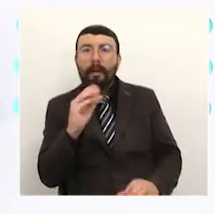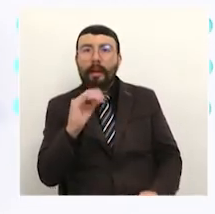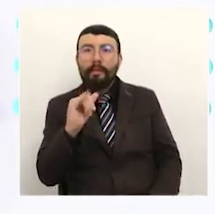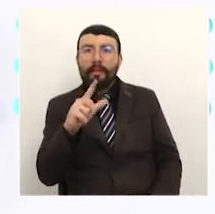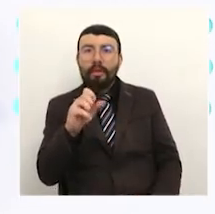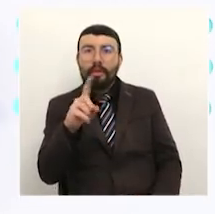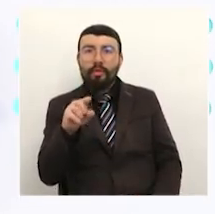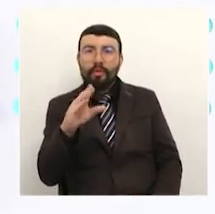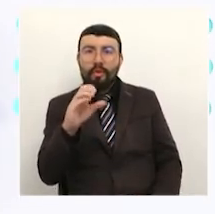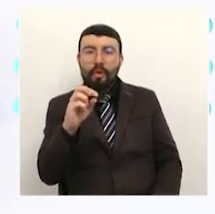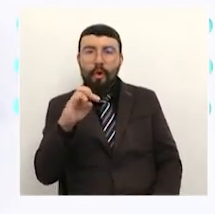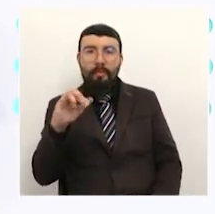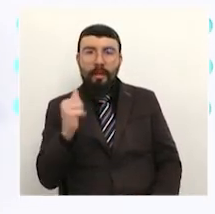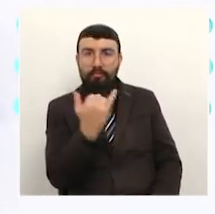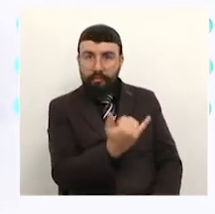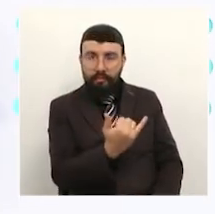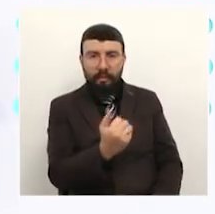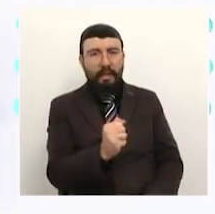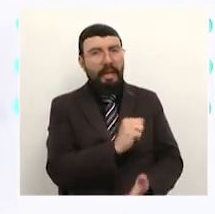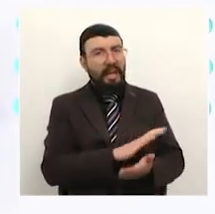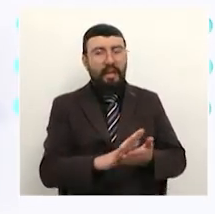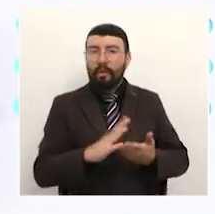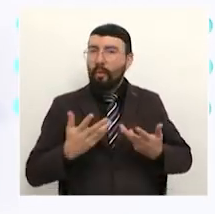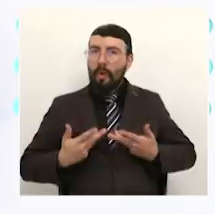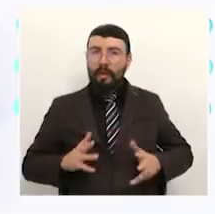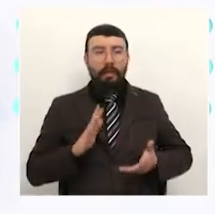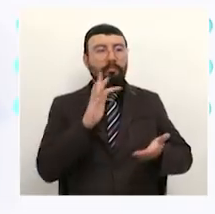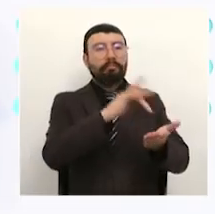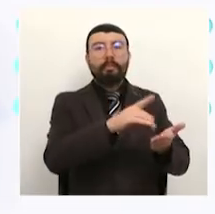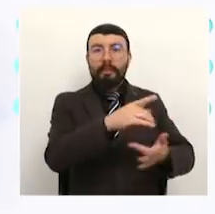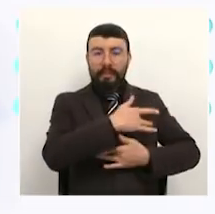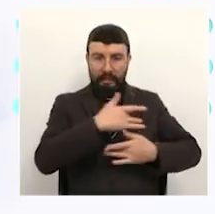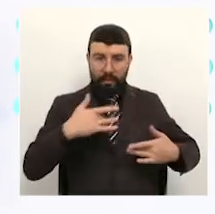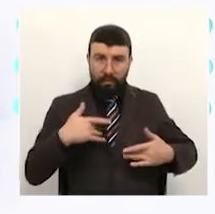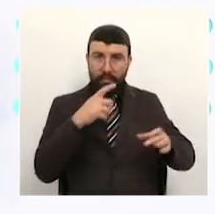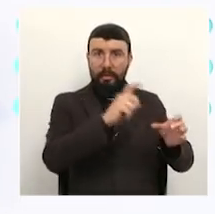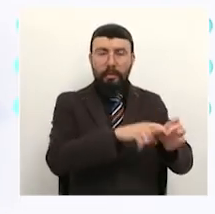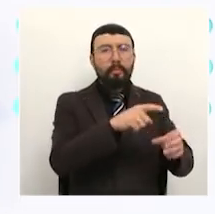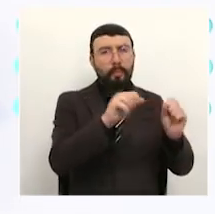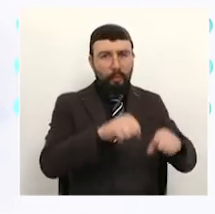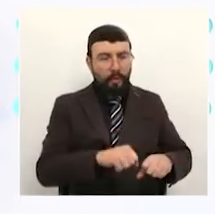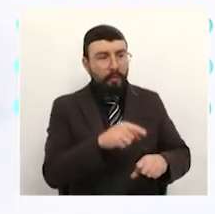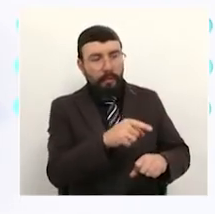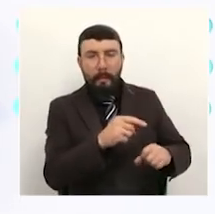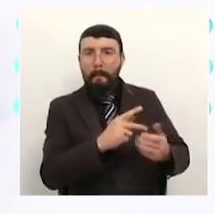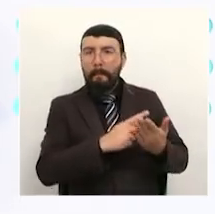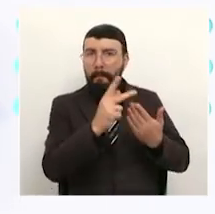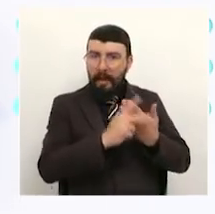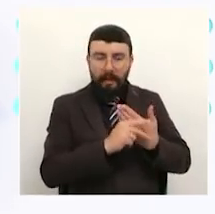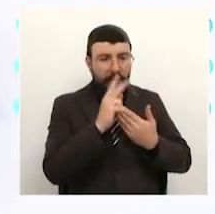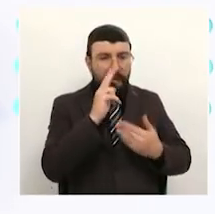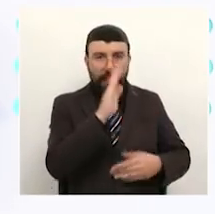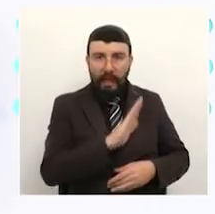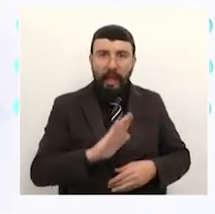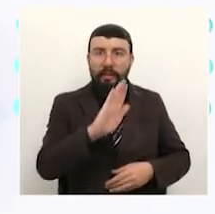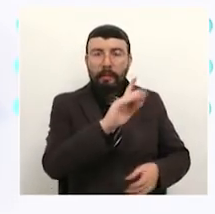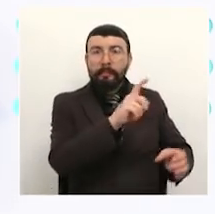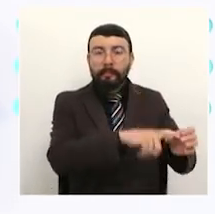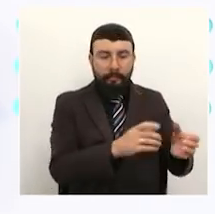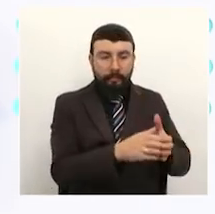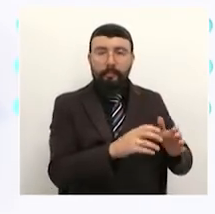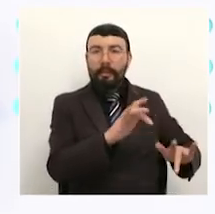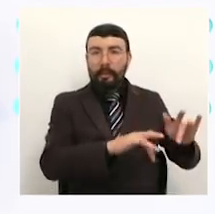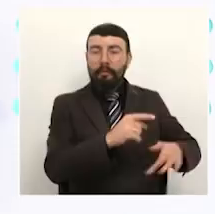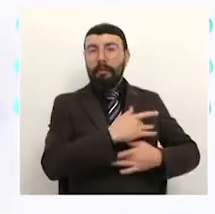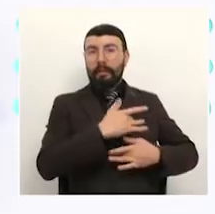absolutamente gratuita en cualquier centro de salud se puede hacer y hacer parte de todos los planes a nivel nacional de la secretaría de salud